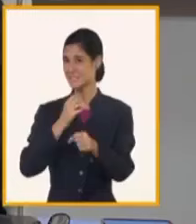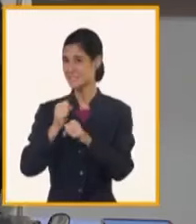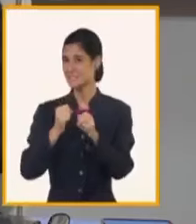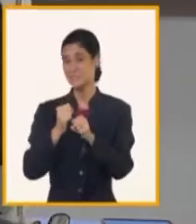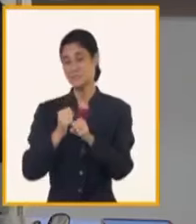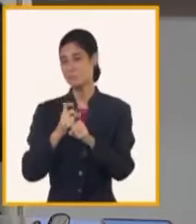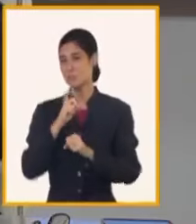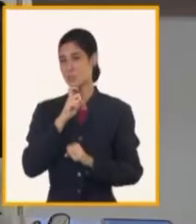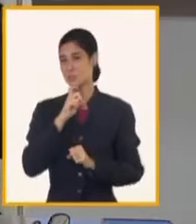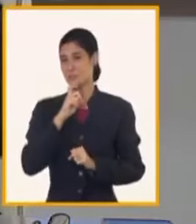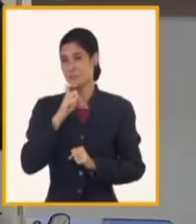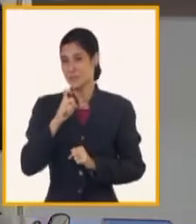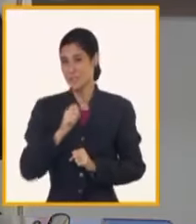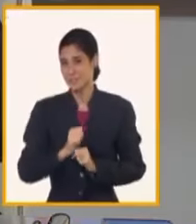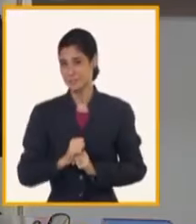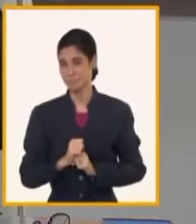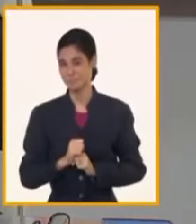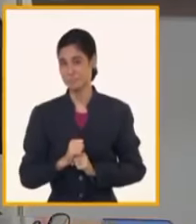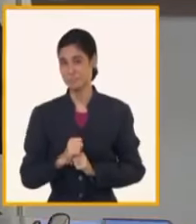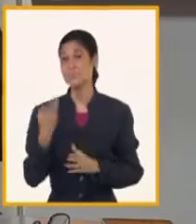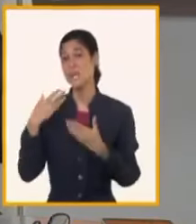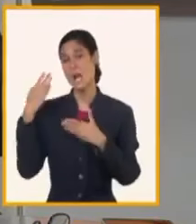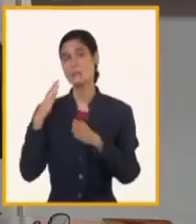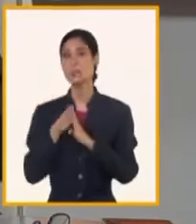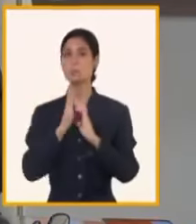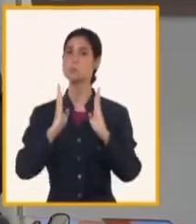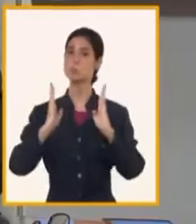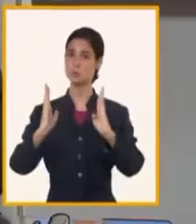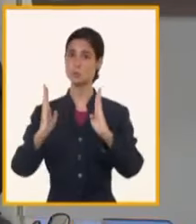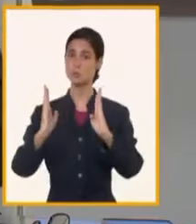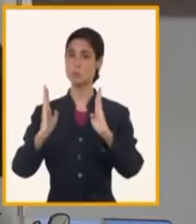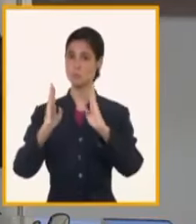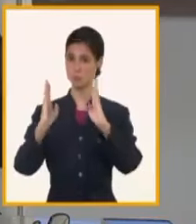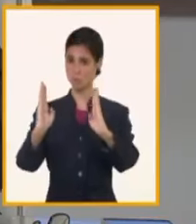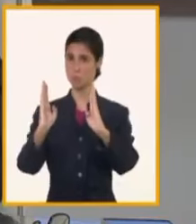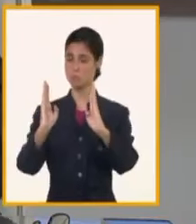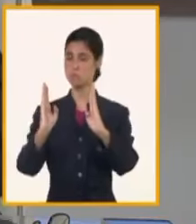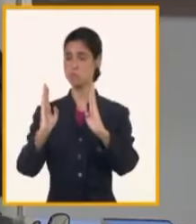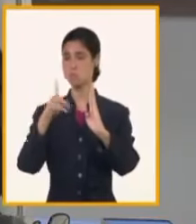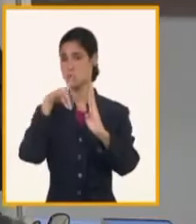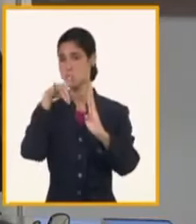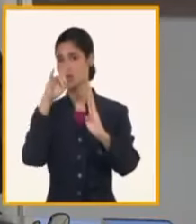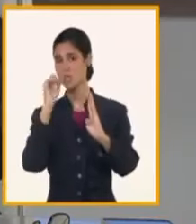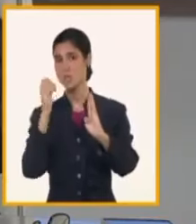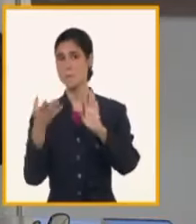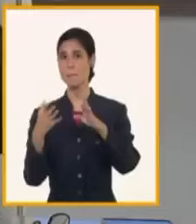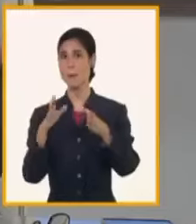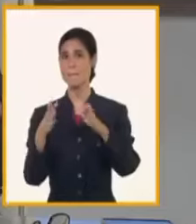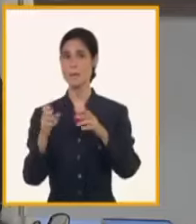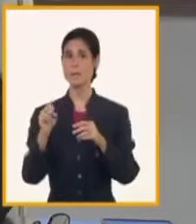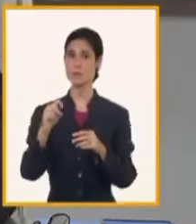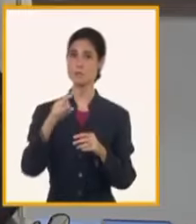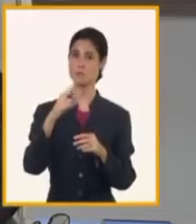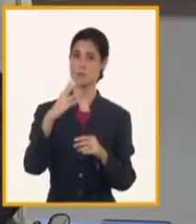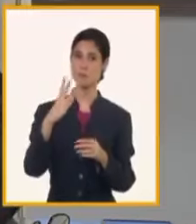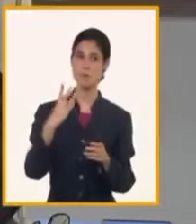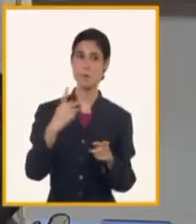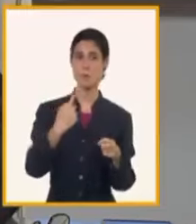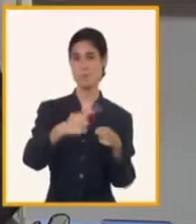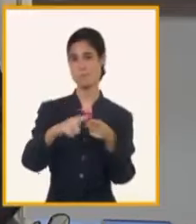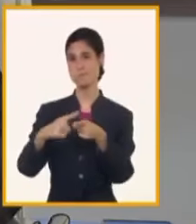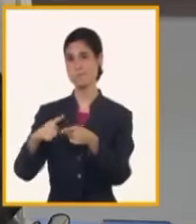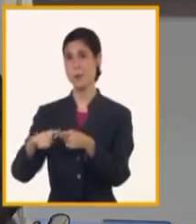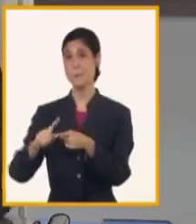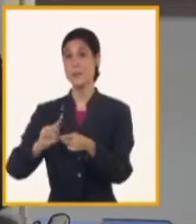momento determinado con para trabajar fundamentalmente en el horario Pico con 10 con combustible 10 después se importaron también y se